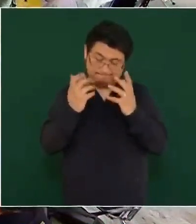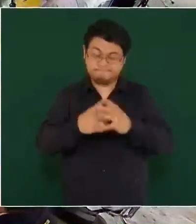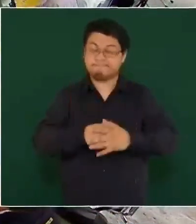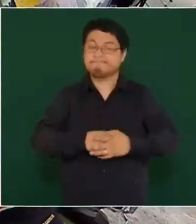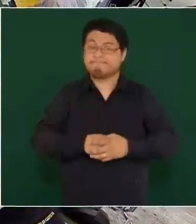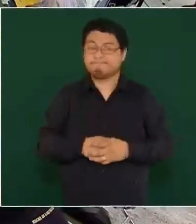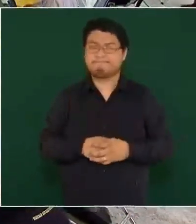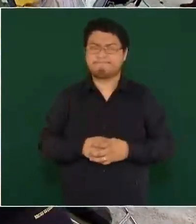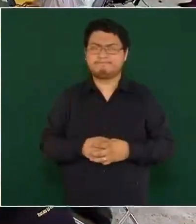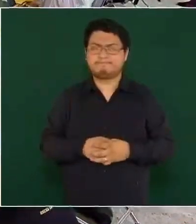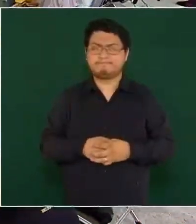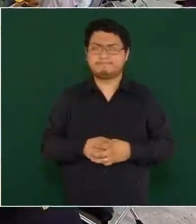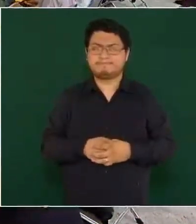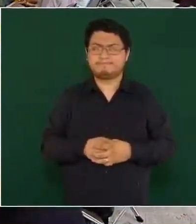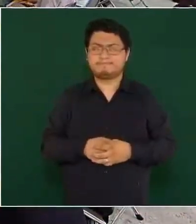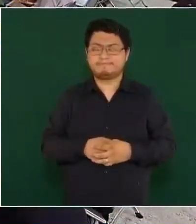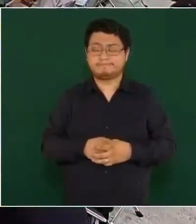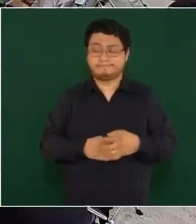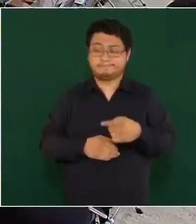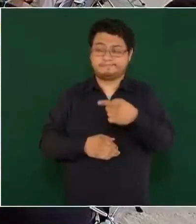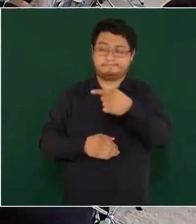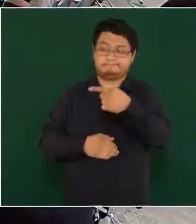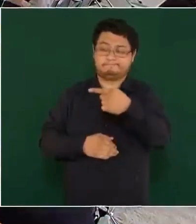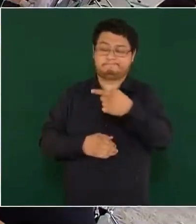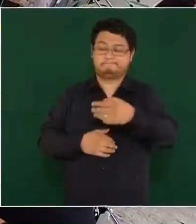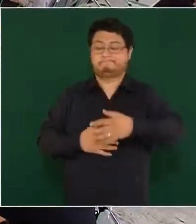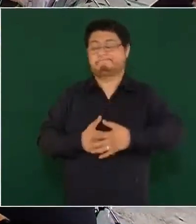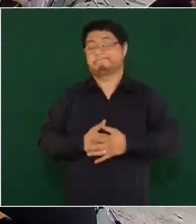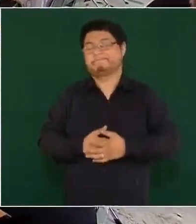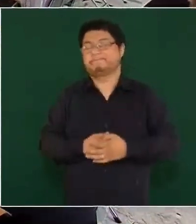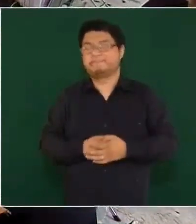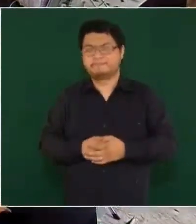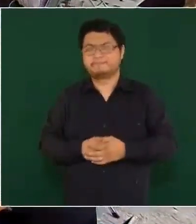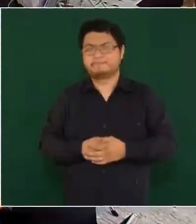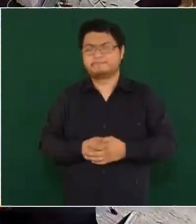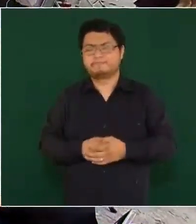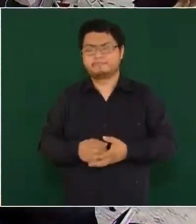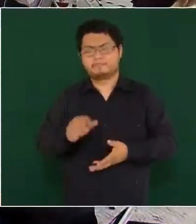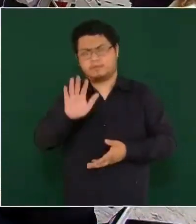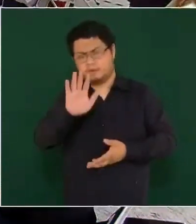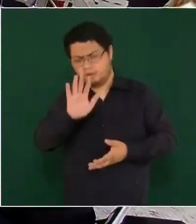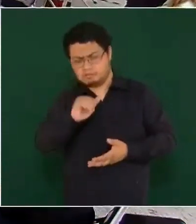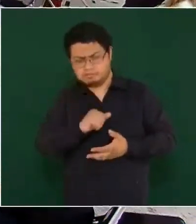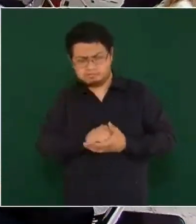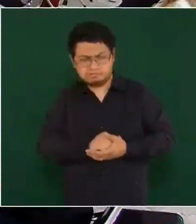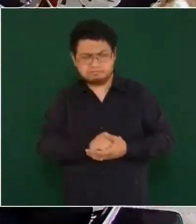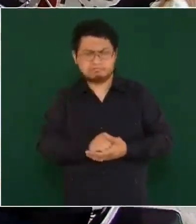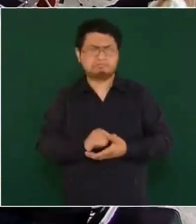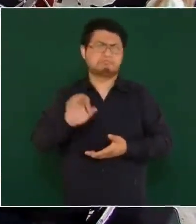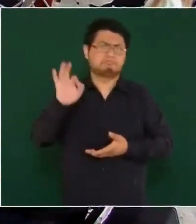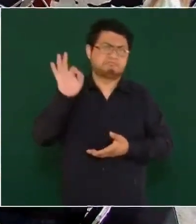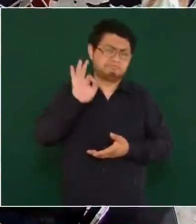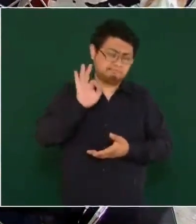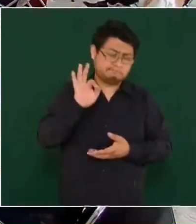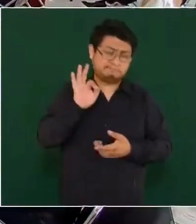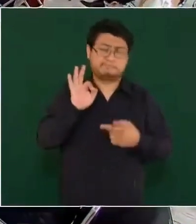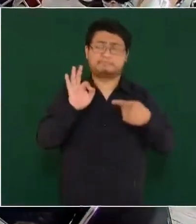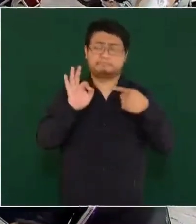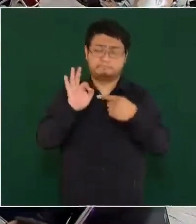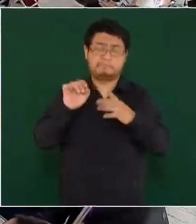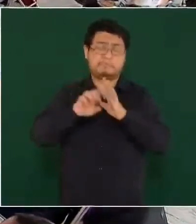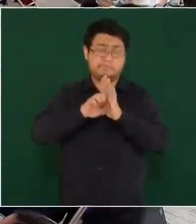eso no está pero a lo mejor por eso en Las